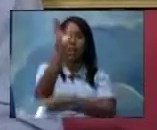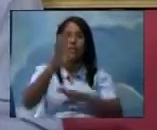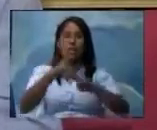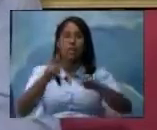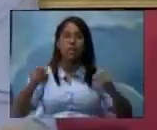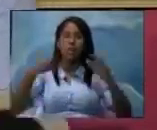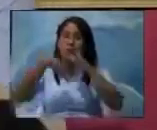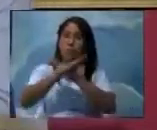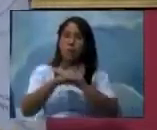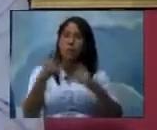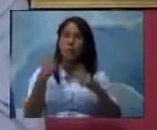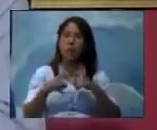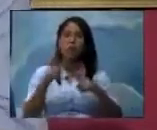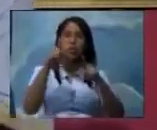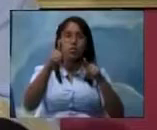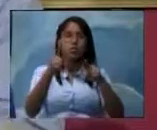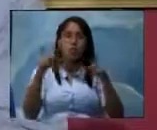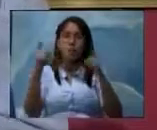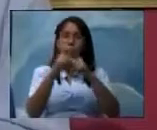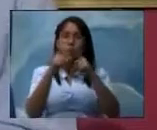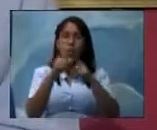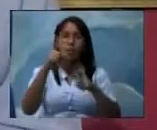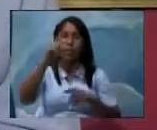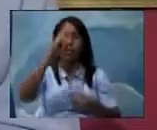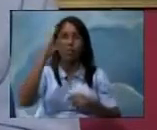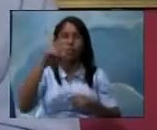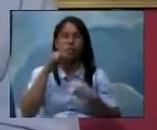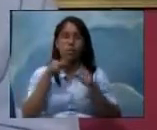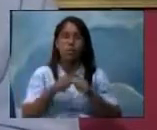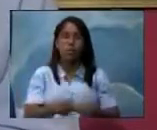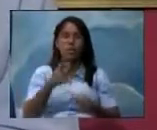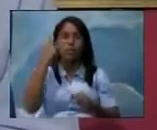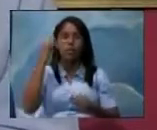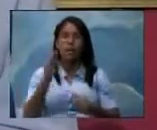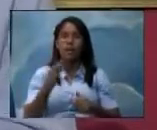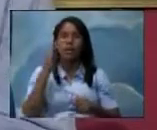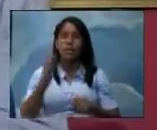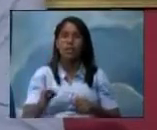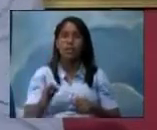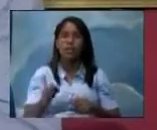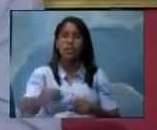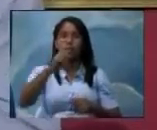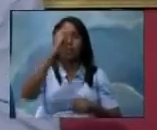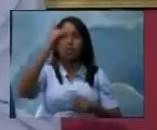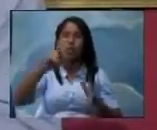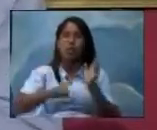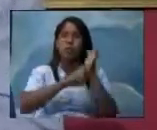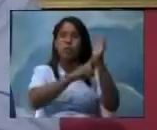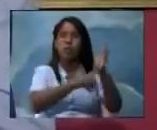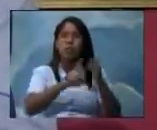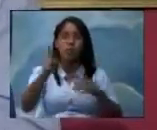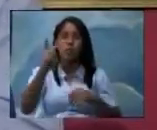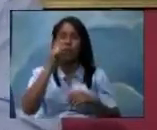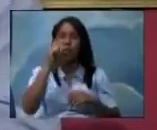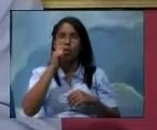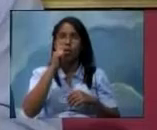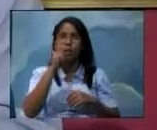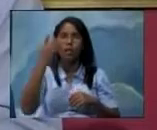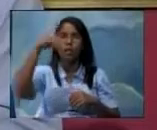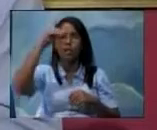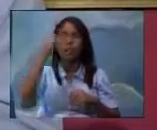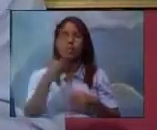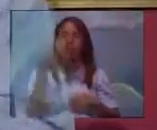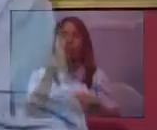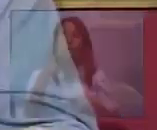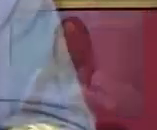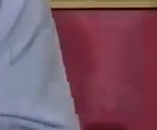tierra pasarán, pero la palabra de Dios permanece para siempre. Dios le mostró a Daniel y Daniel